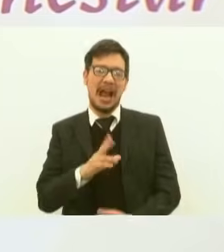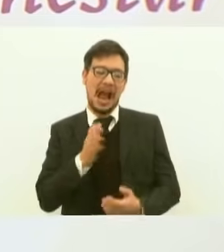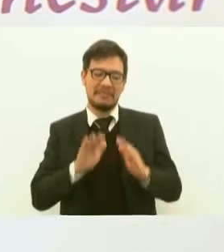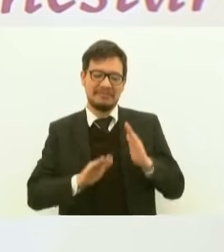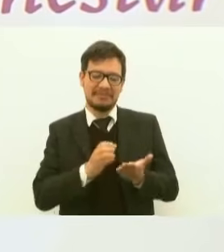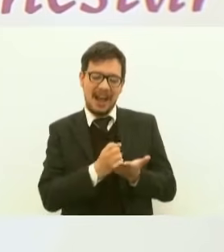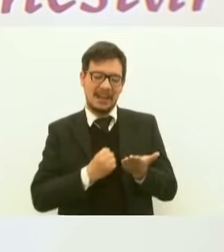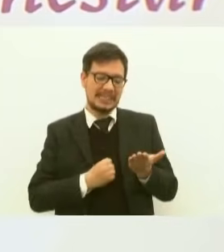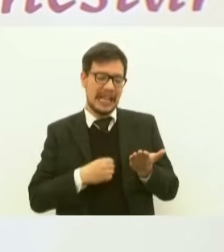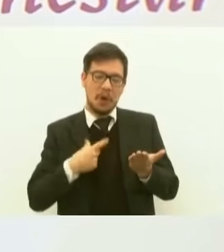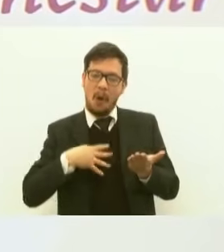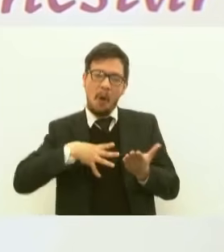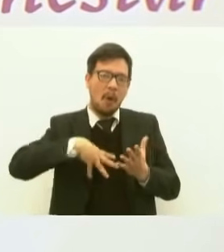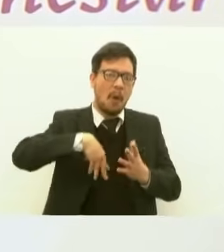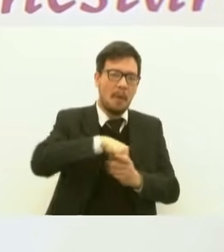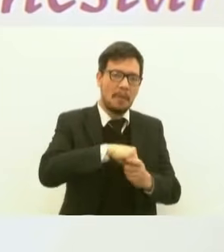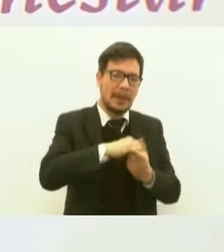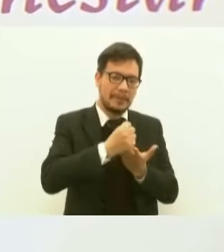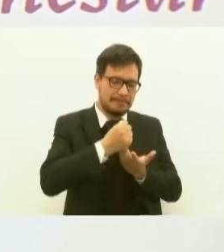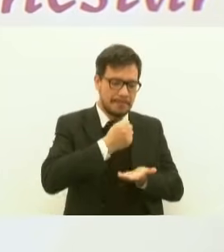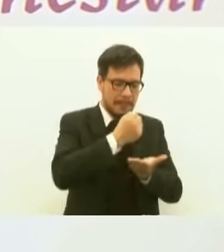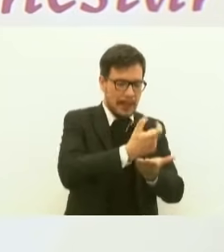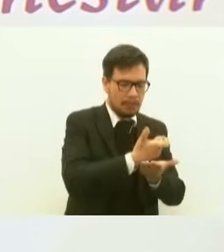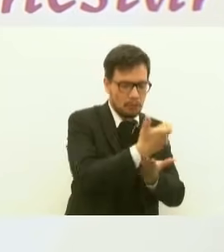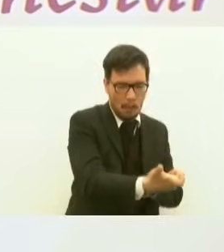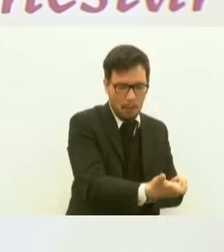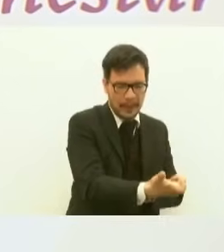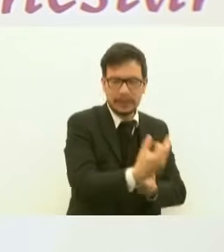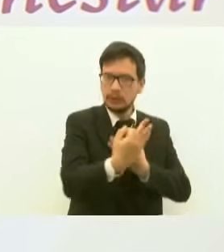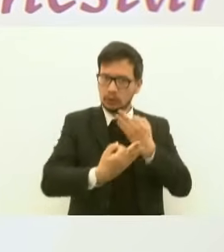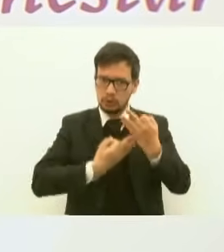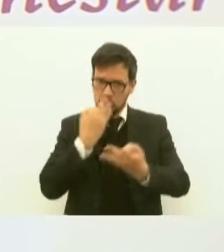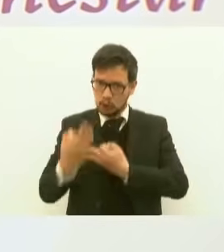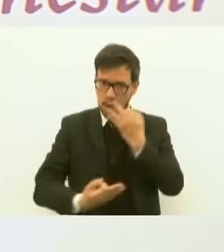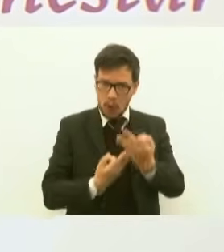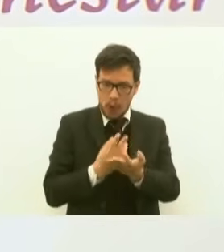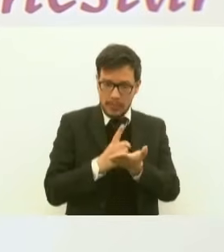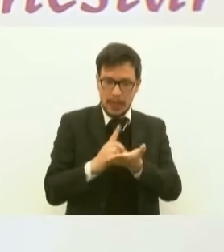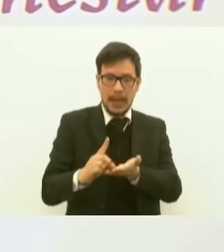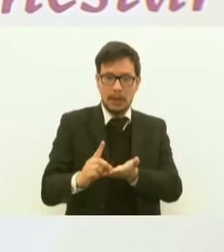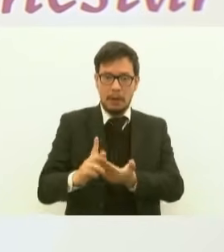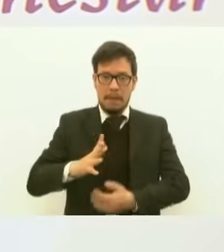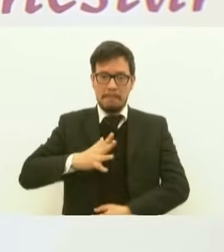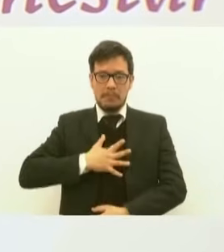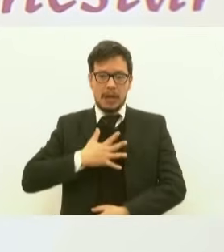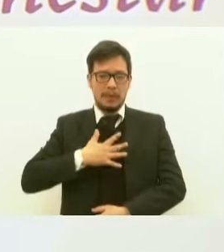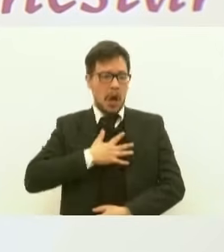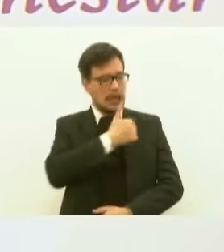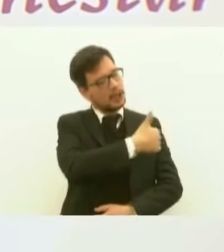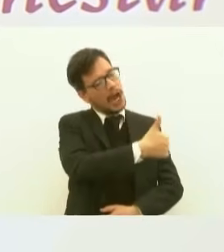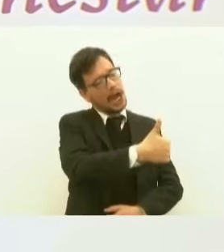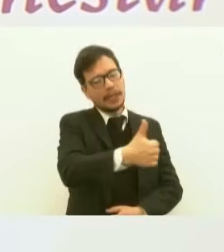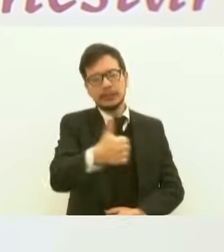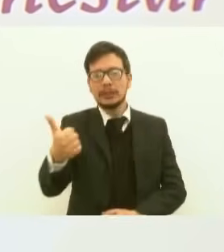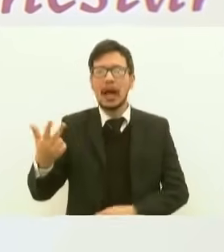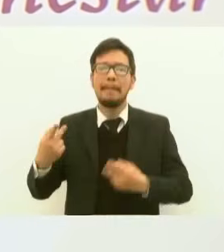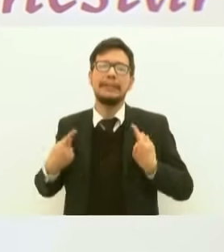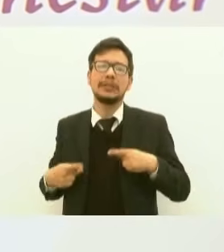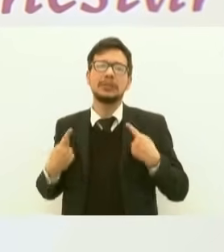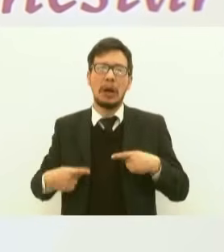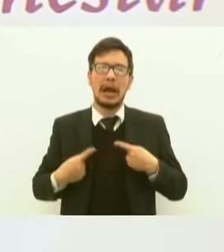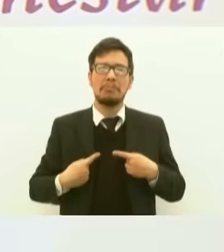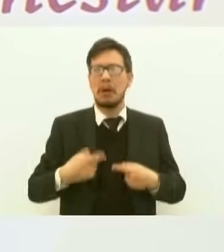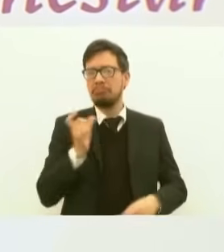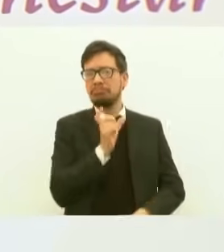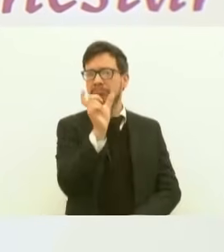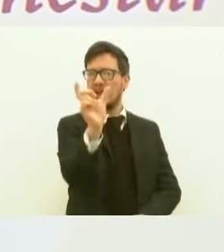le llegue completo todo lo que por derecho les corresponde. Es nada más una tarjeta,